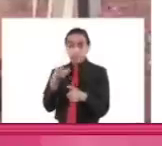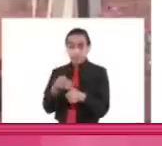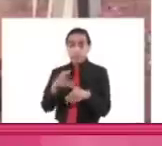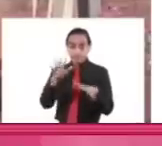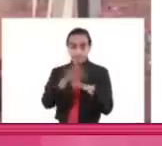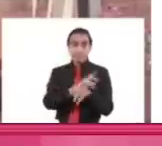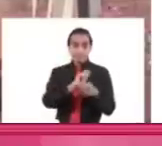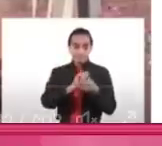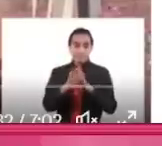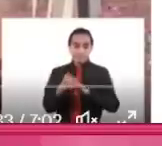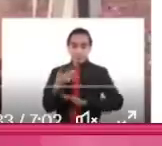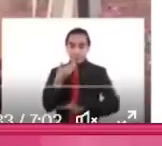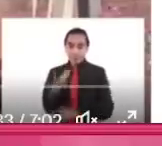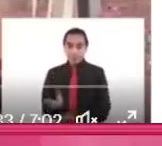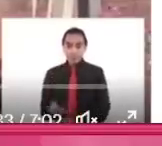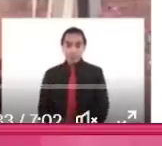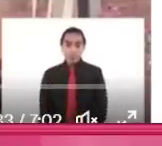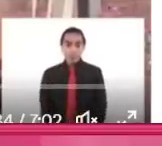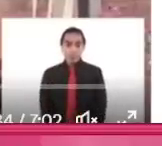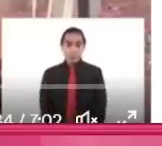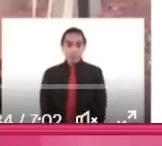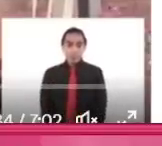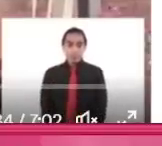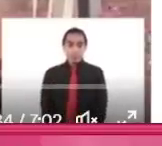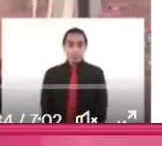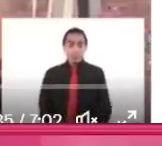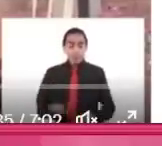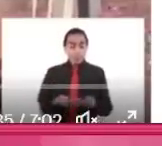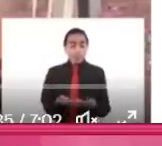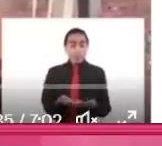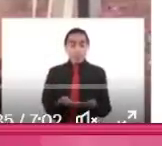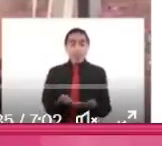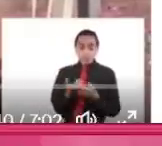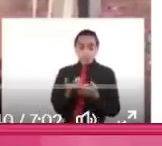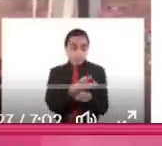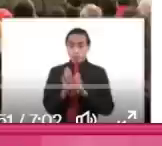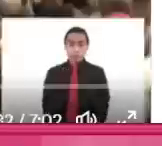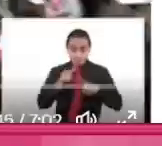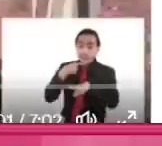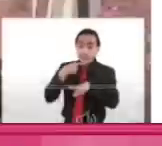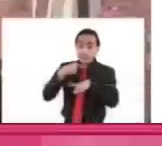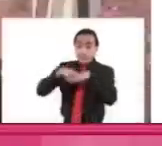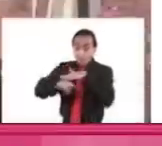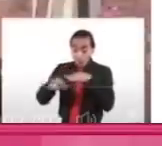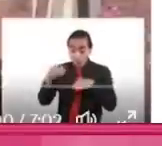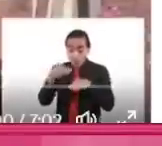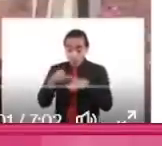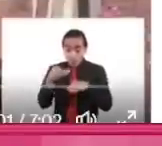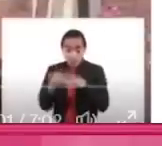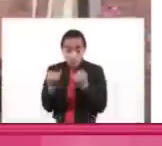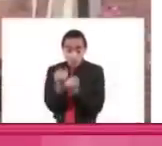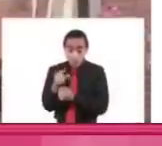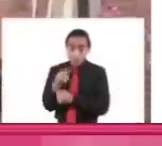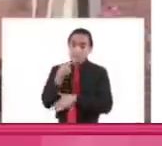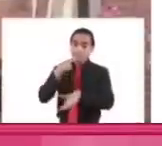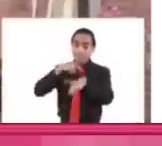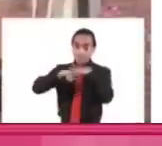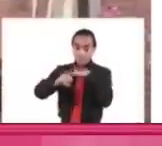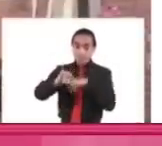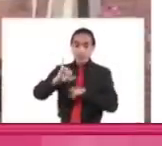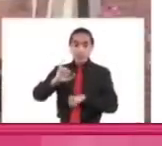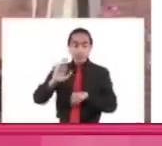Gálvez, Lili Teis. Este mensaje las despelucó en vivo. Voy a escuchar a continuación. Porque hoy estamos